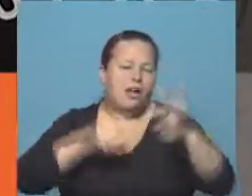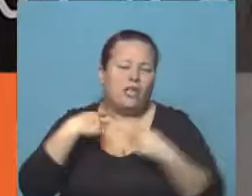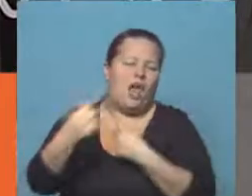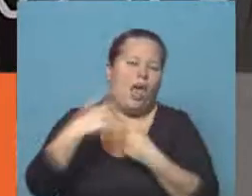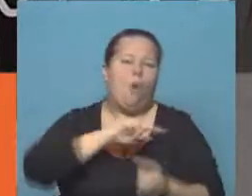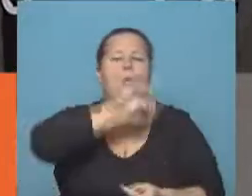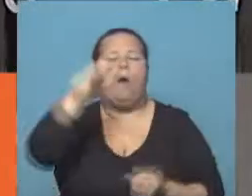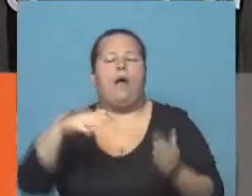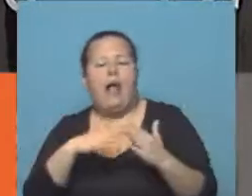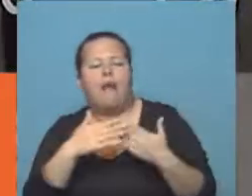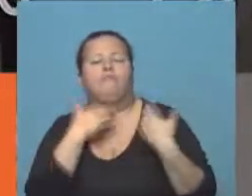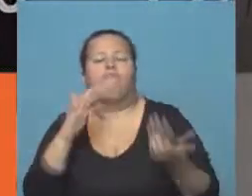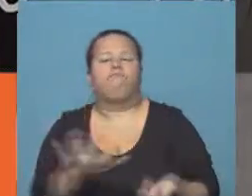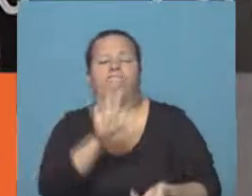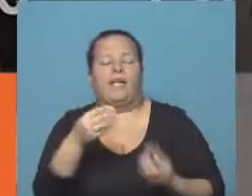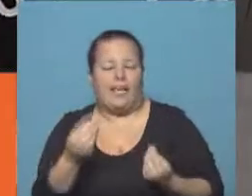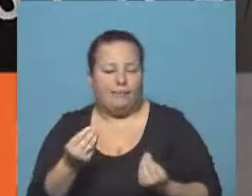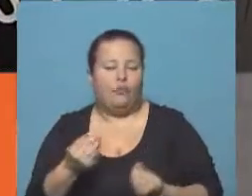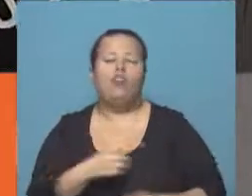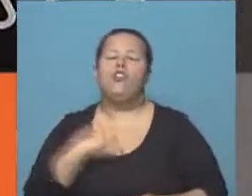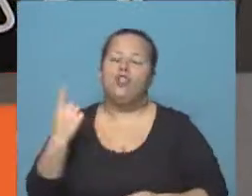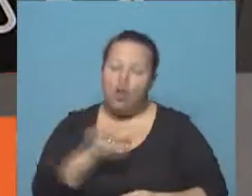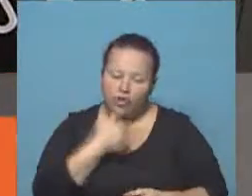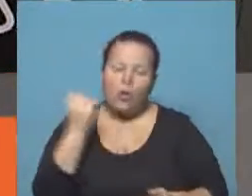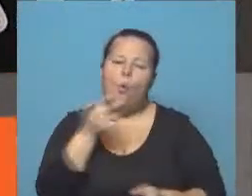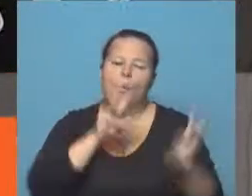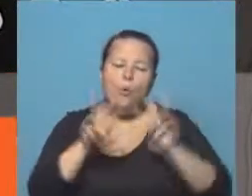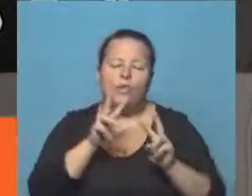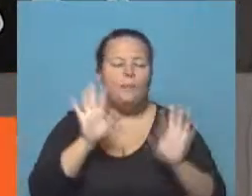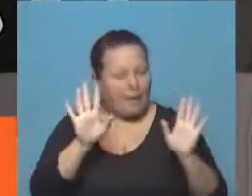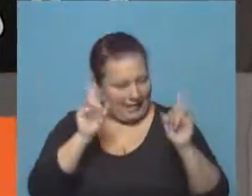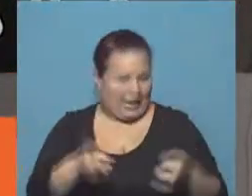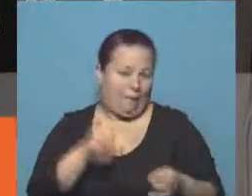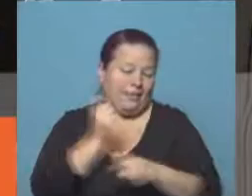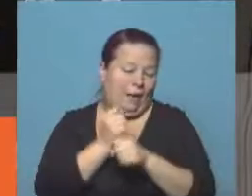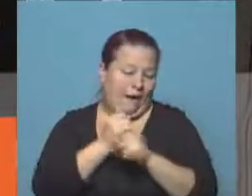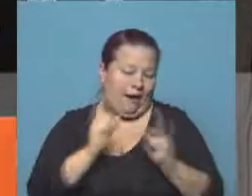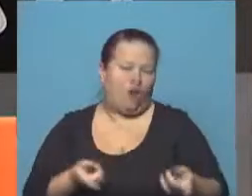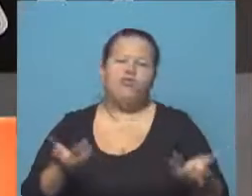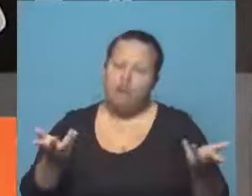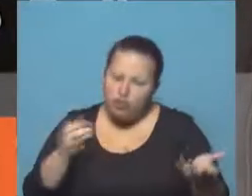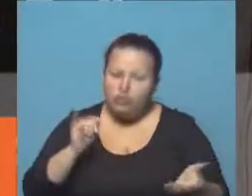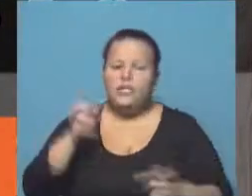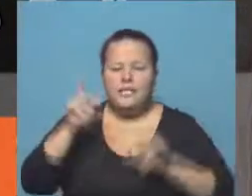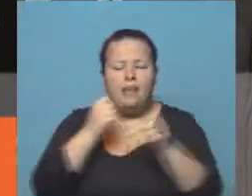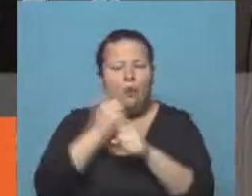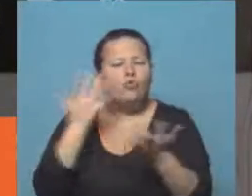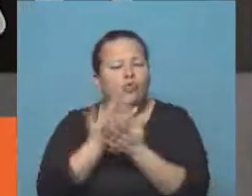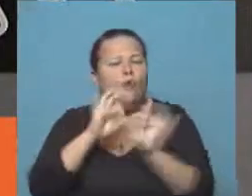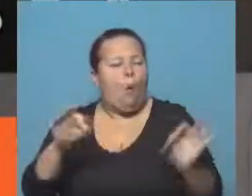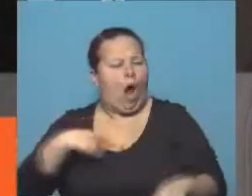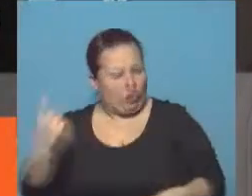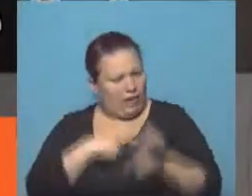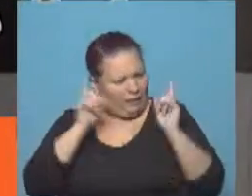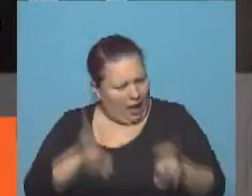que volver a casa y no saben qué va a pasar? Nosotros vamos a tratar que los usuarios... En definitiva también son trabajadores, ¿no? Son trabajadores que están sufriendo igual que